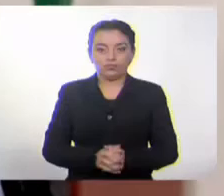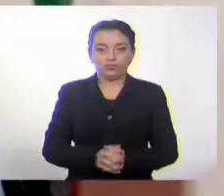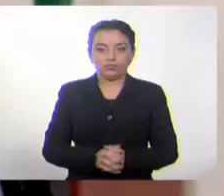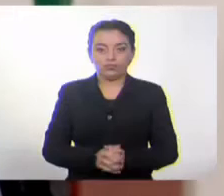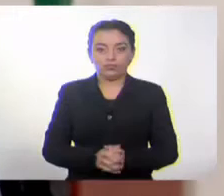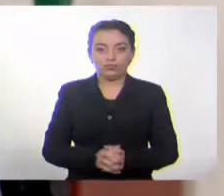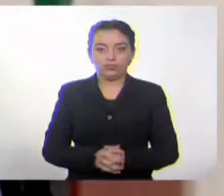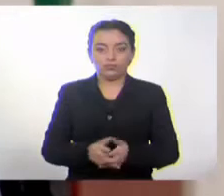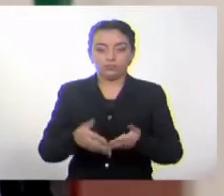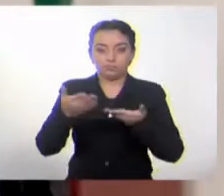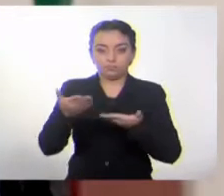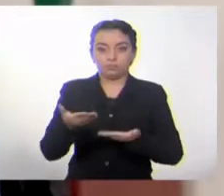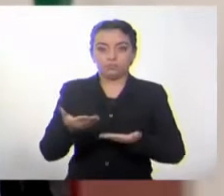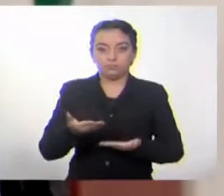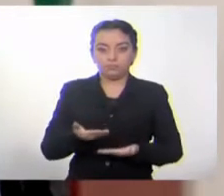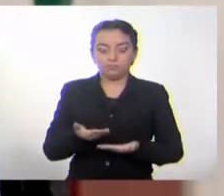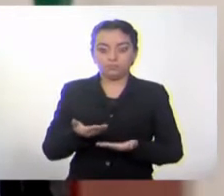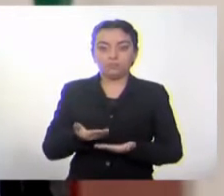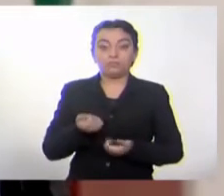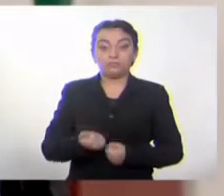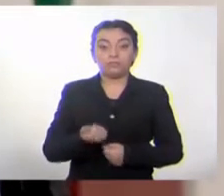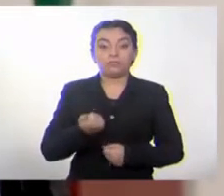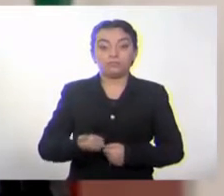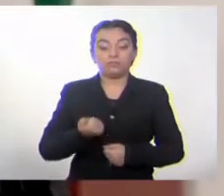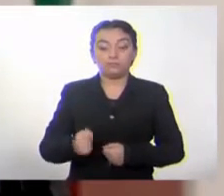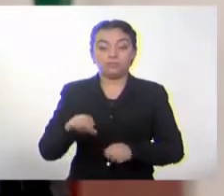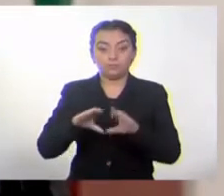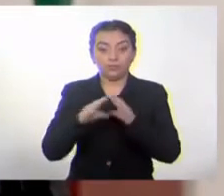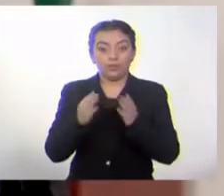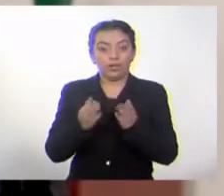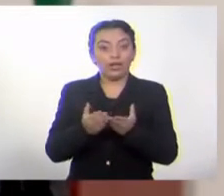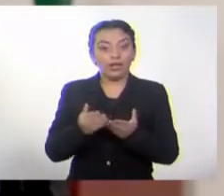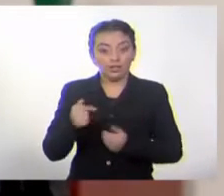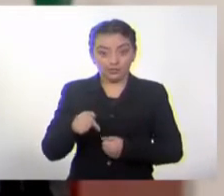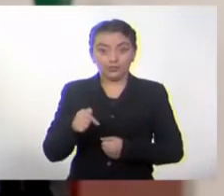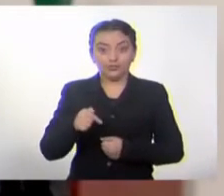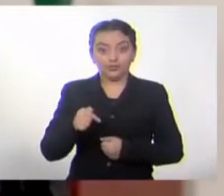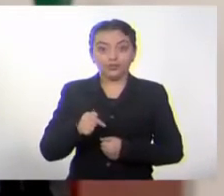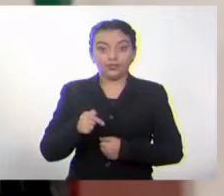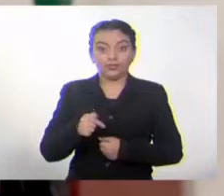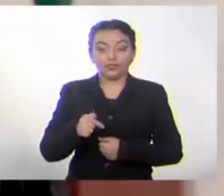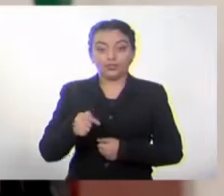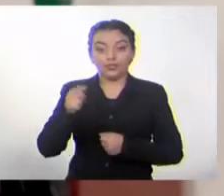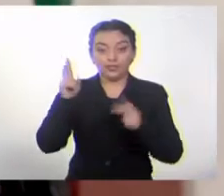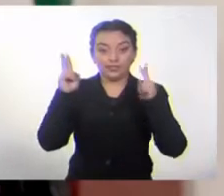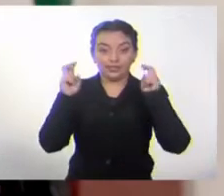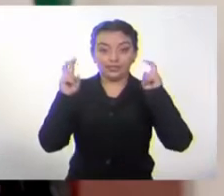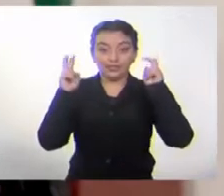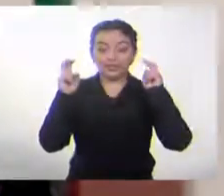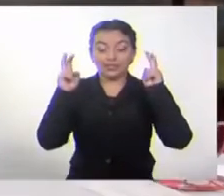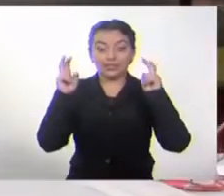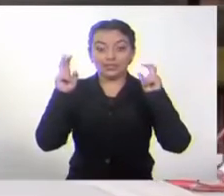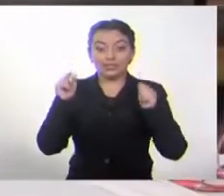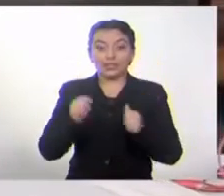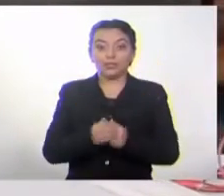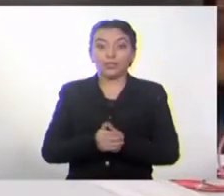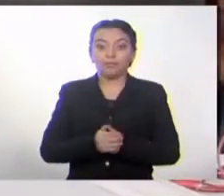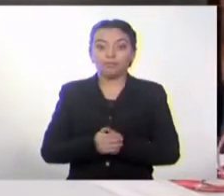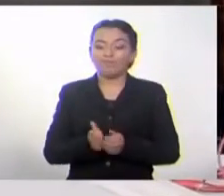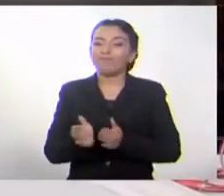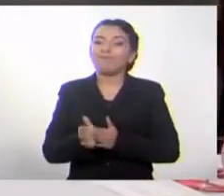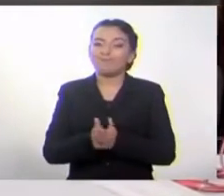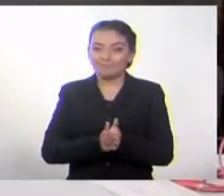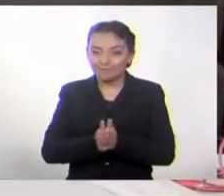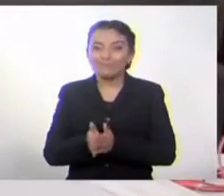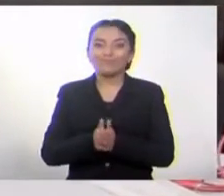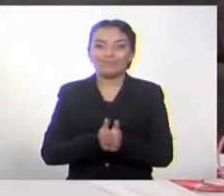Bienvenidos, estimados estudiantes, a una clase más. En esta ocasión vamos a hablar sobre un interesante tema. En esta